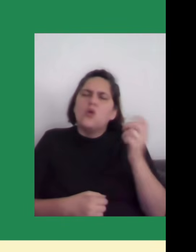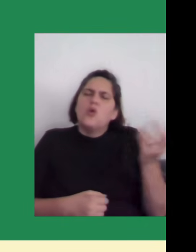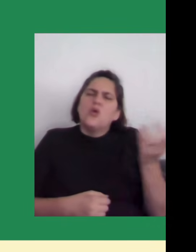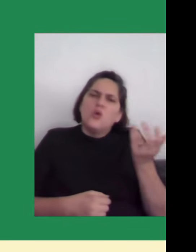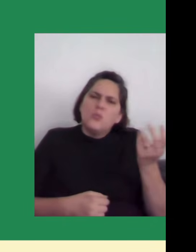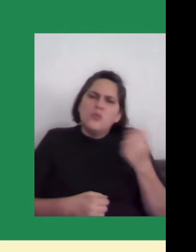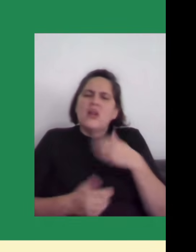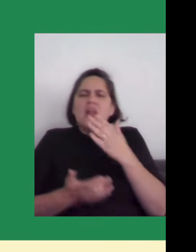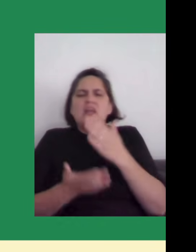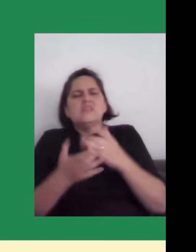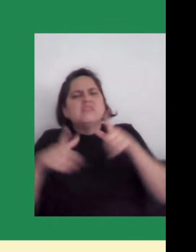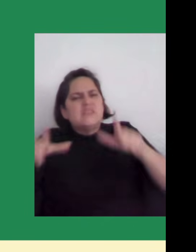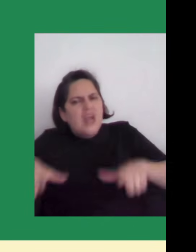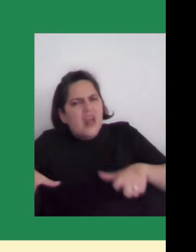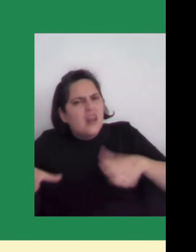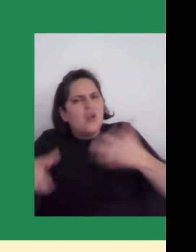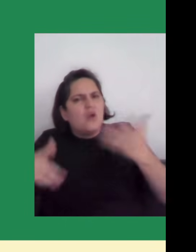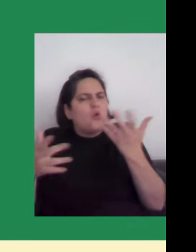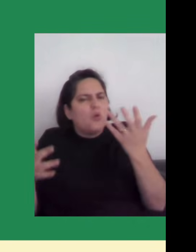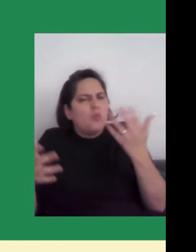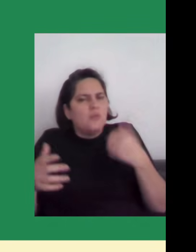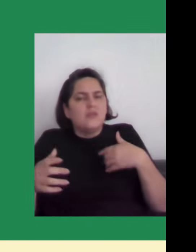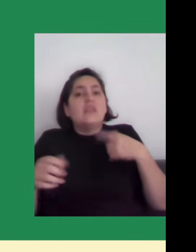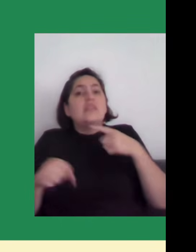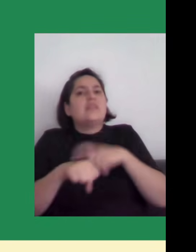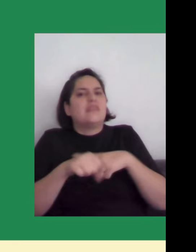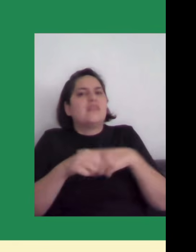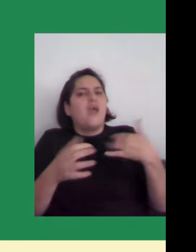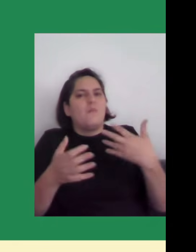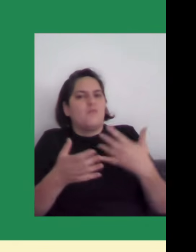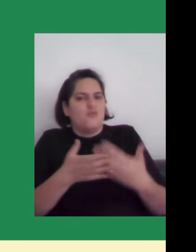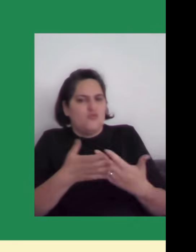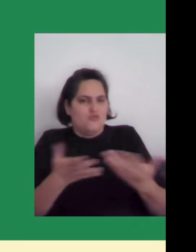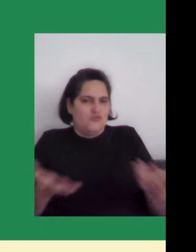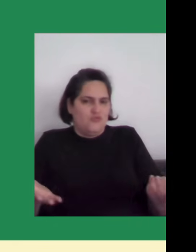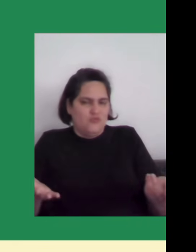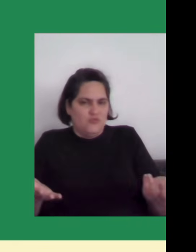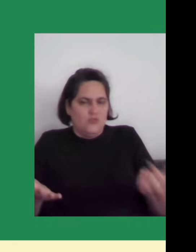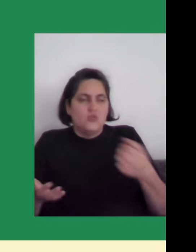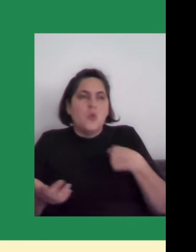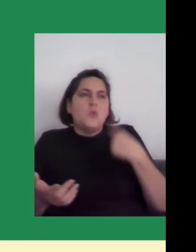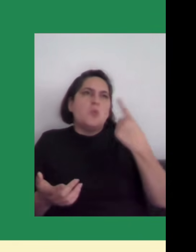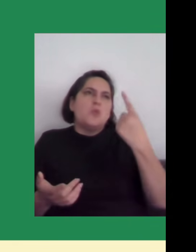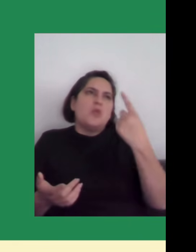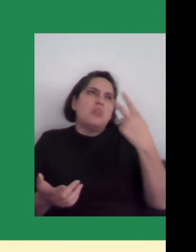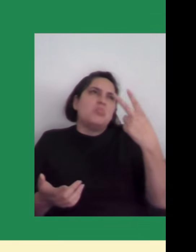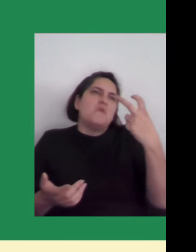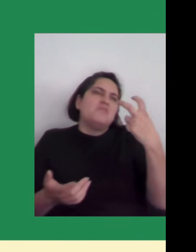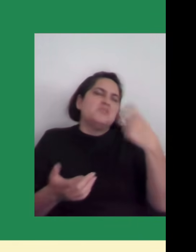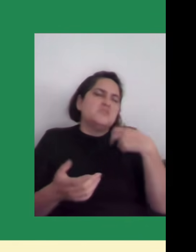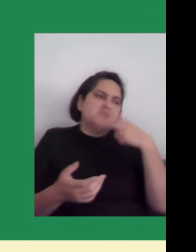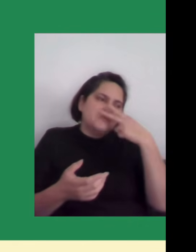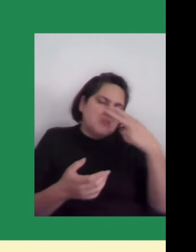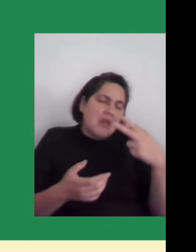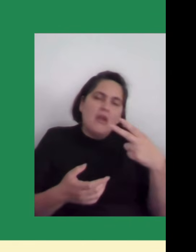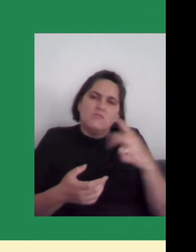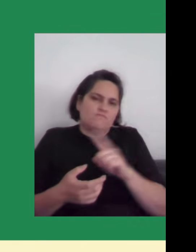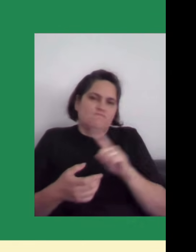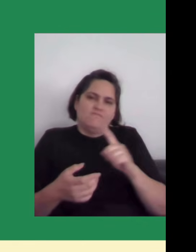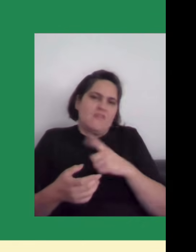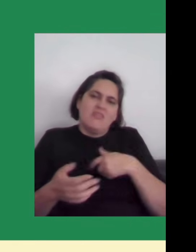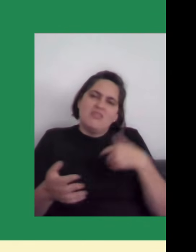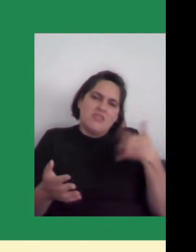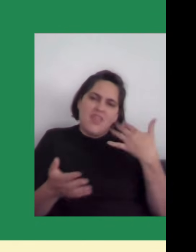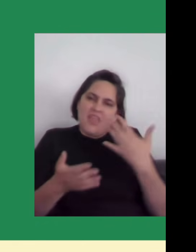que requiere tiempo, no es con una o con dos citas médicas, eso requiere tiempo. Pero